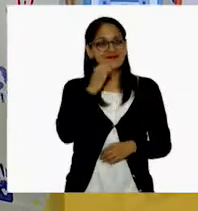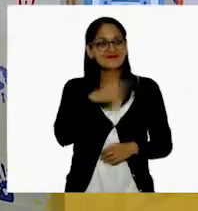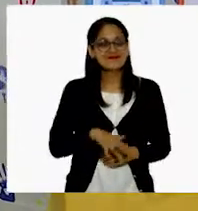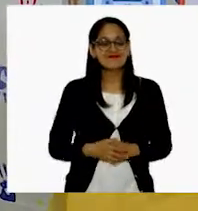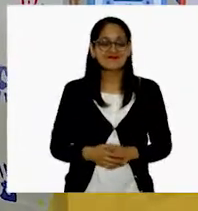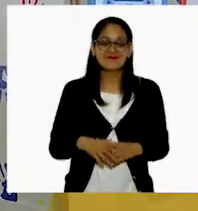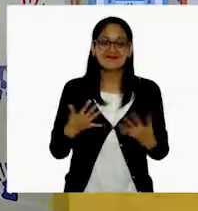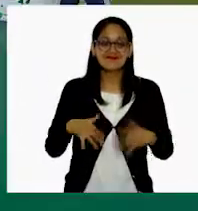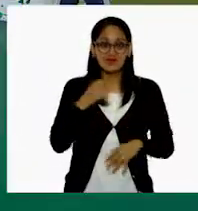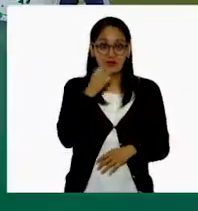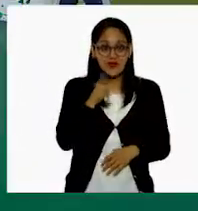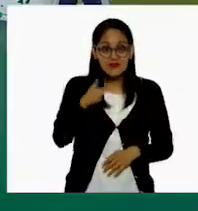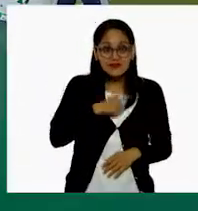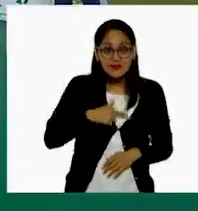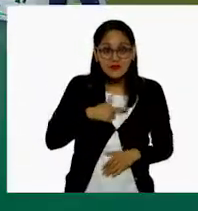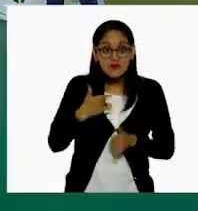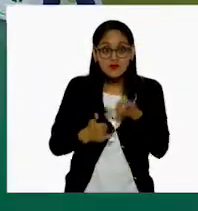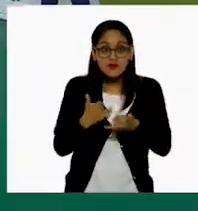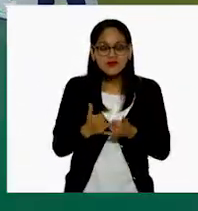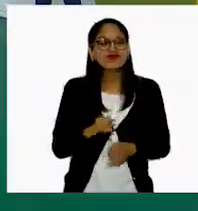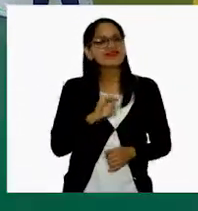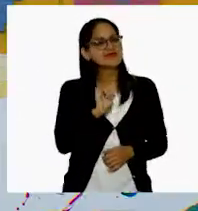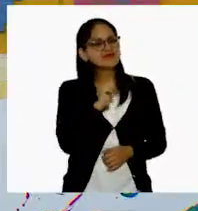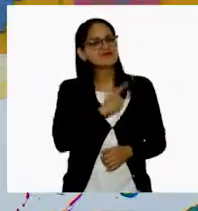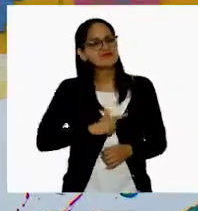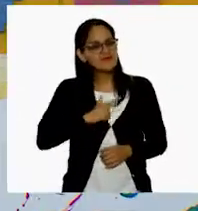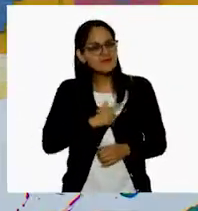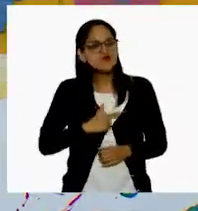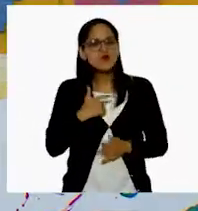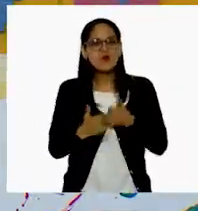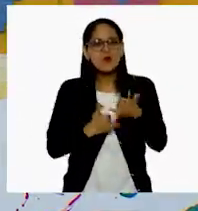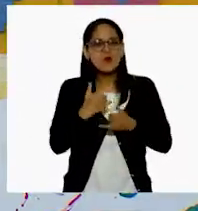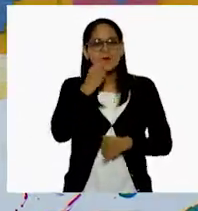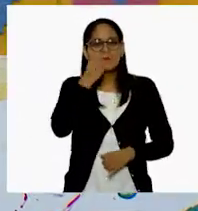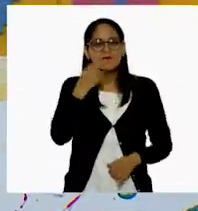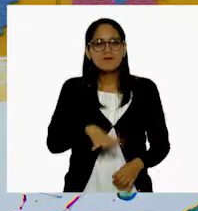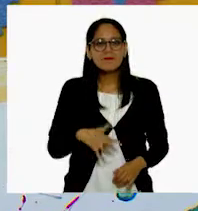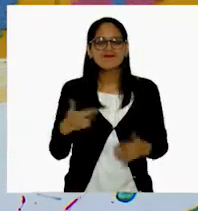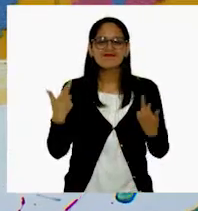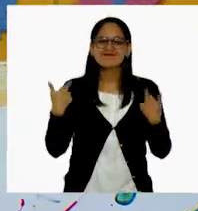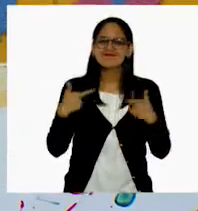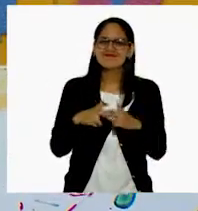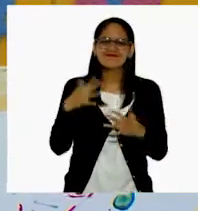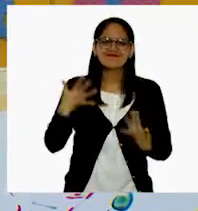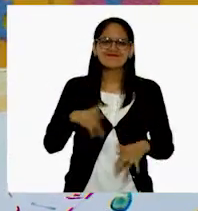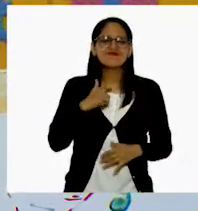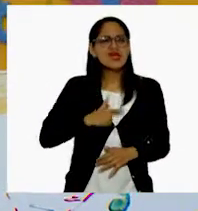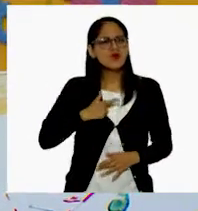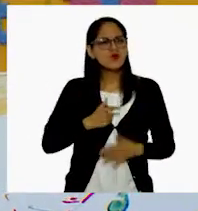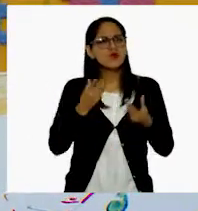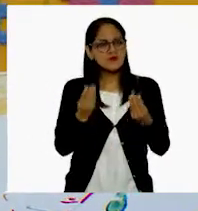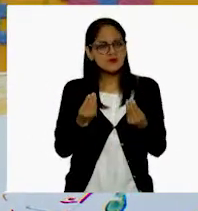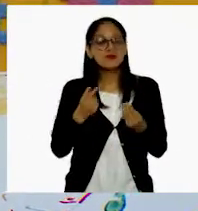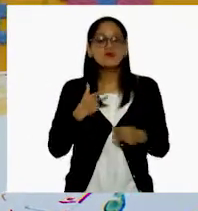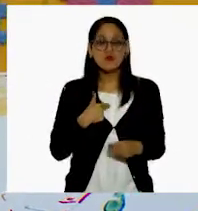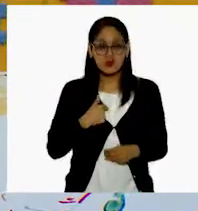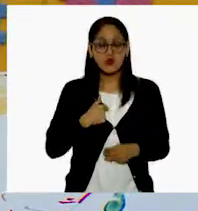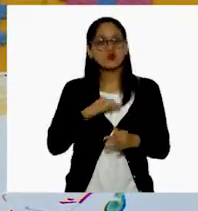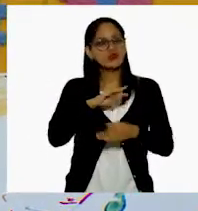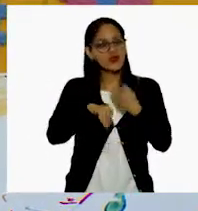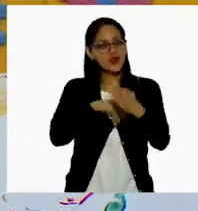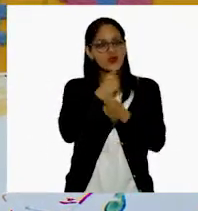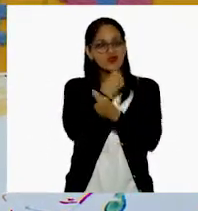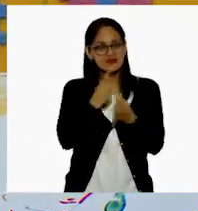Sí. ¡Qué increíble! ¿Te gusta, maestra, el juego, Gloria? ¡Sí! ¡Qué increíble juego, maestra! Me gustó mucho presentarme con todas